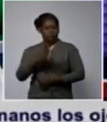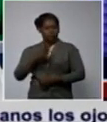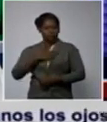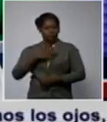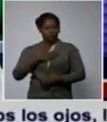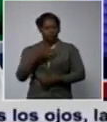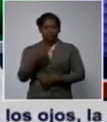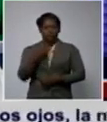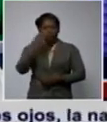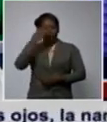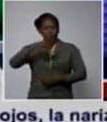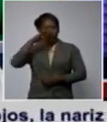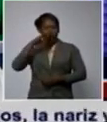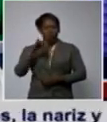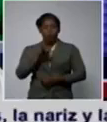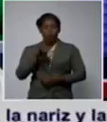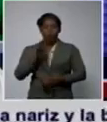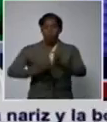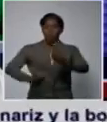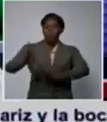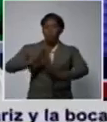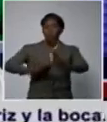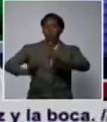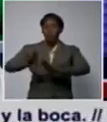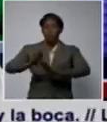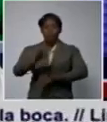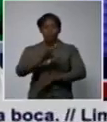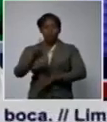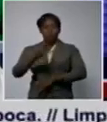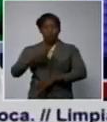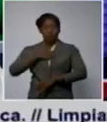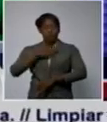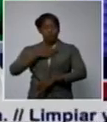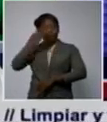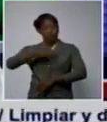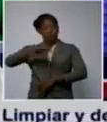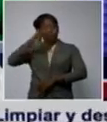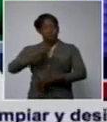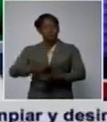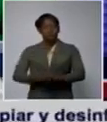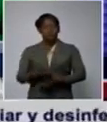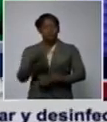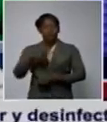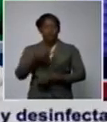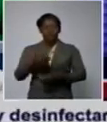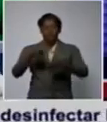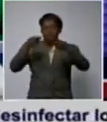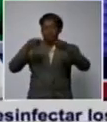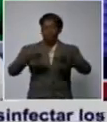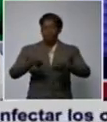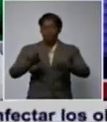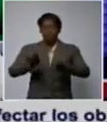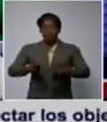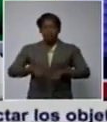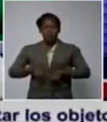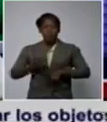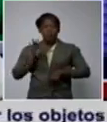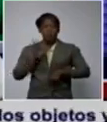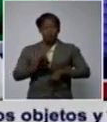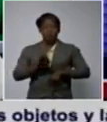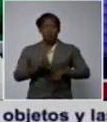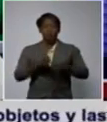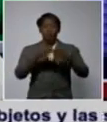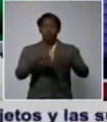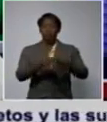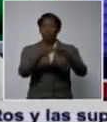el carácter humanitario de esta revolución, cuando aceptó que en el puerto de Mariel arribara